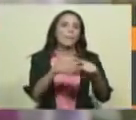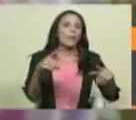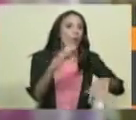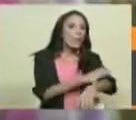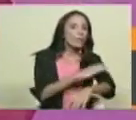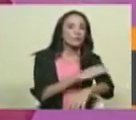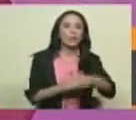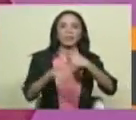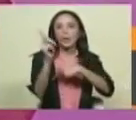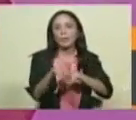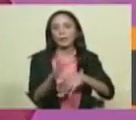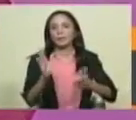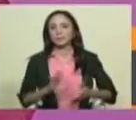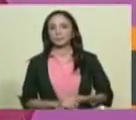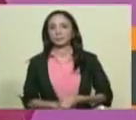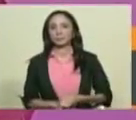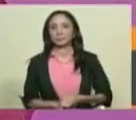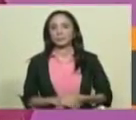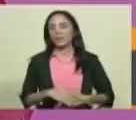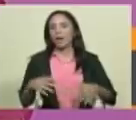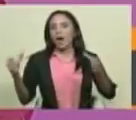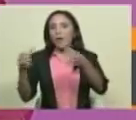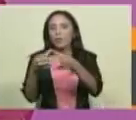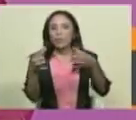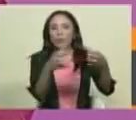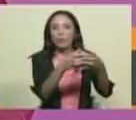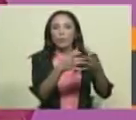Frente Amplio versus Frente Amplio.